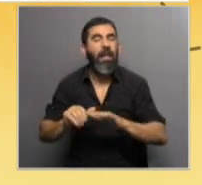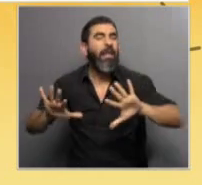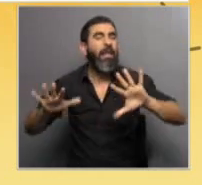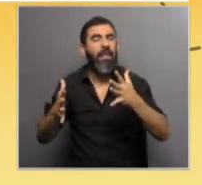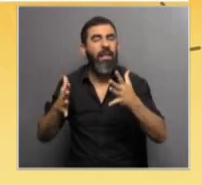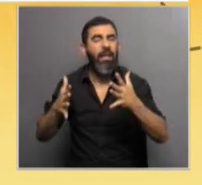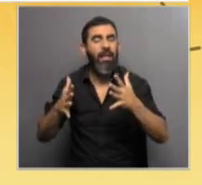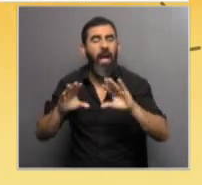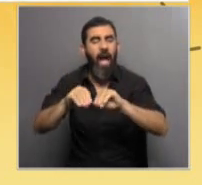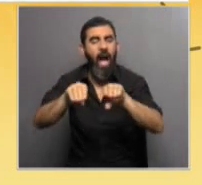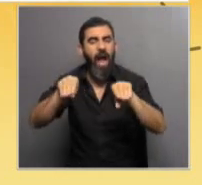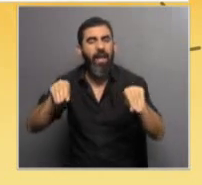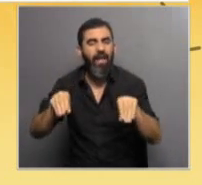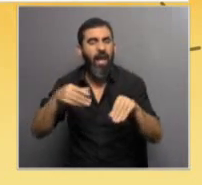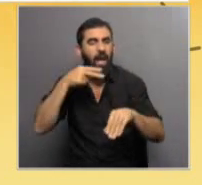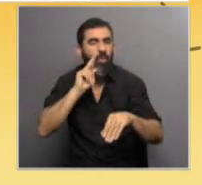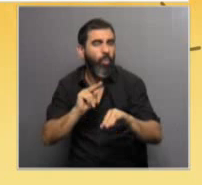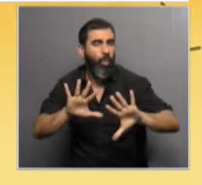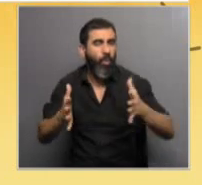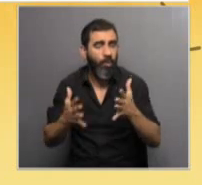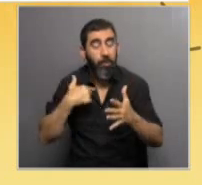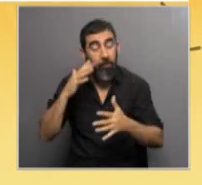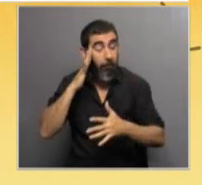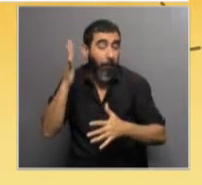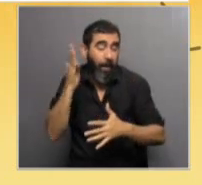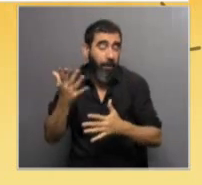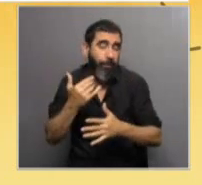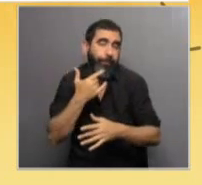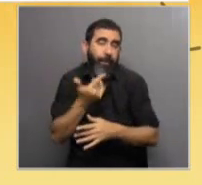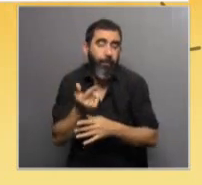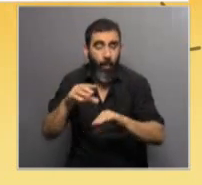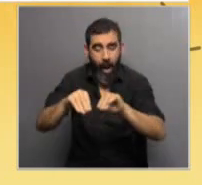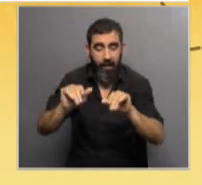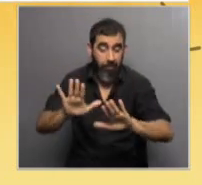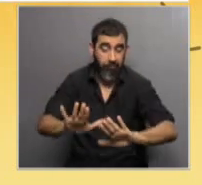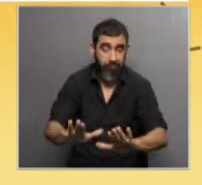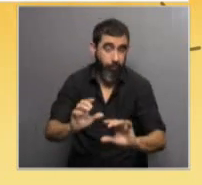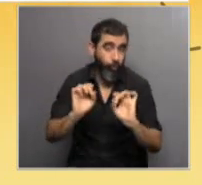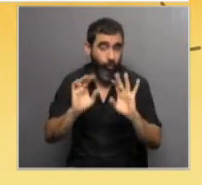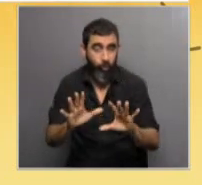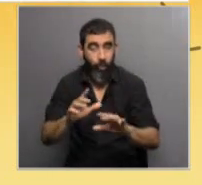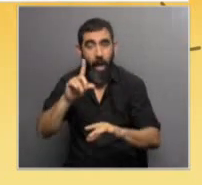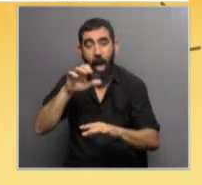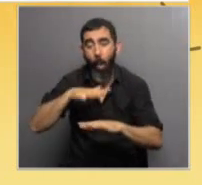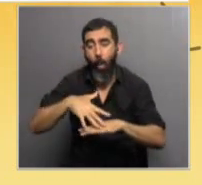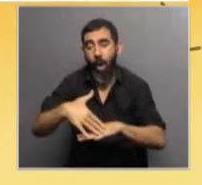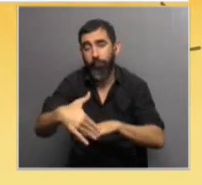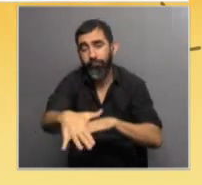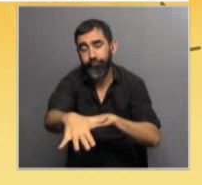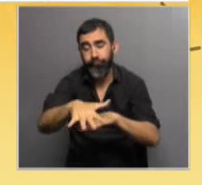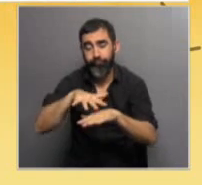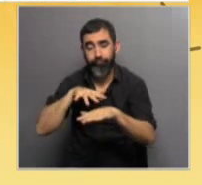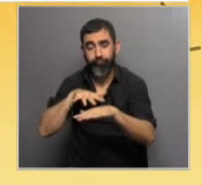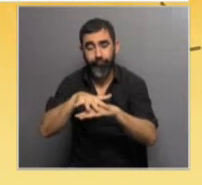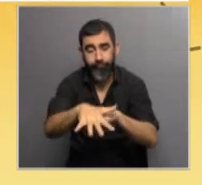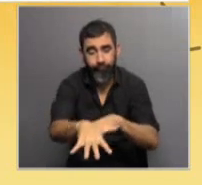comportamiento de la arena uno ingenuamente tiene la idea de que la arena está ahí y la ola la lleva la atrae y